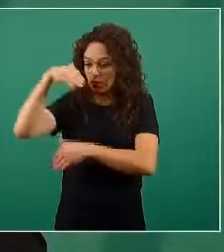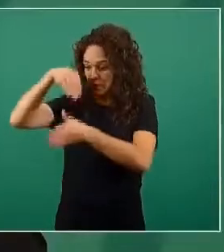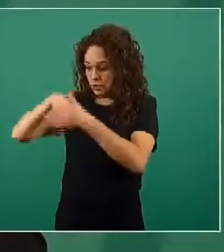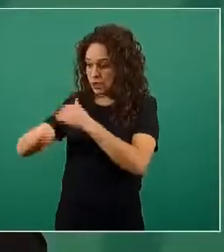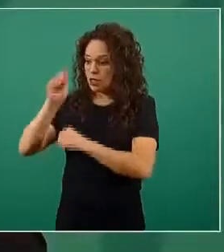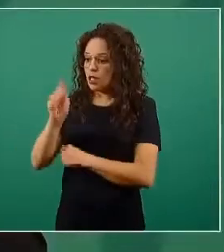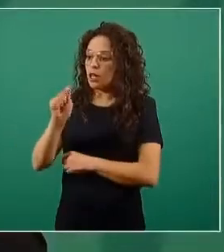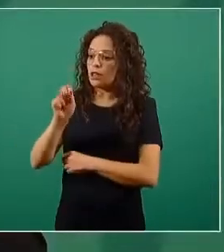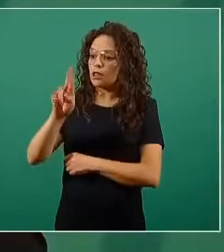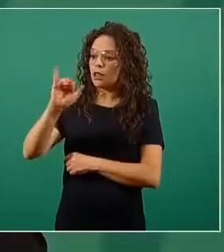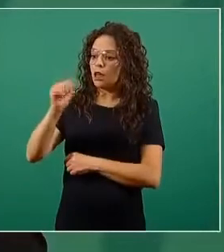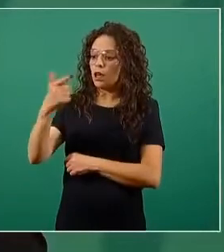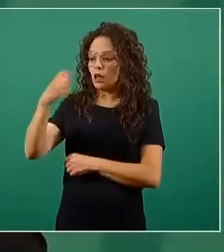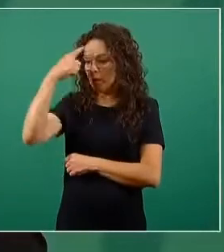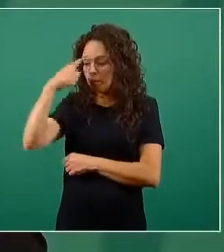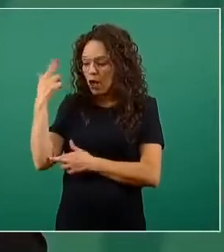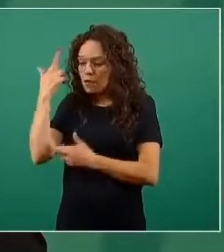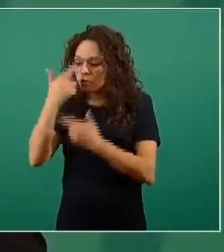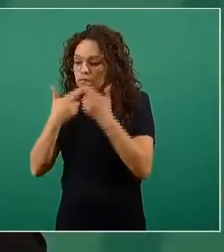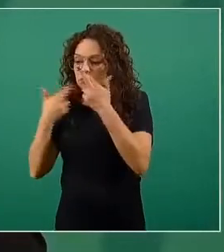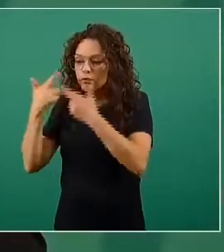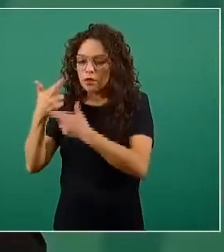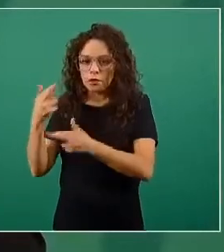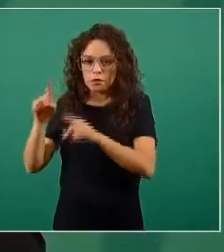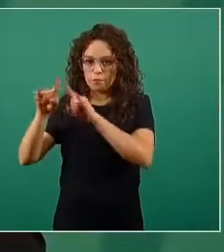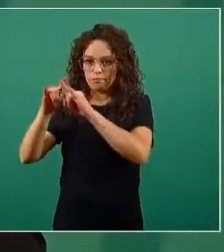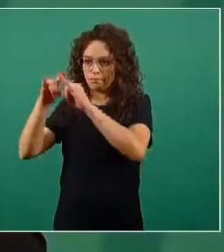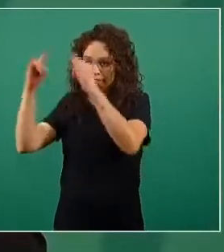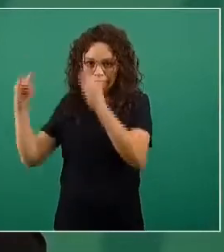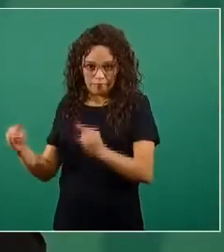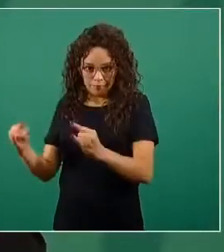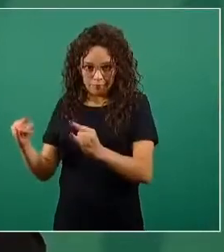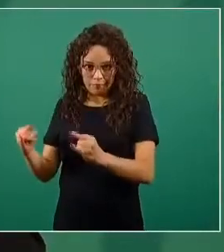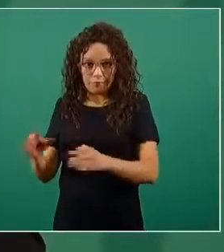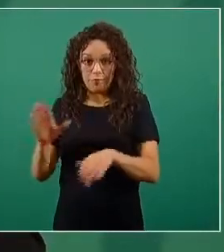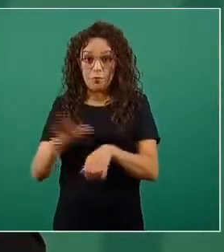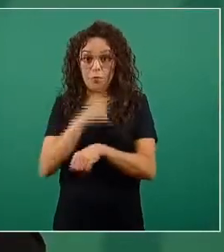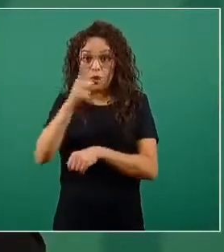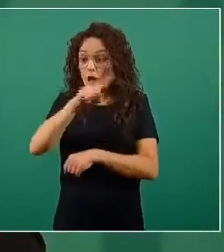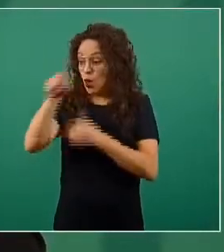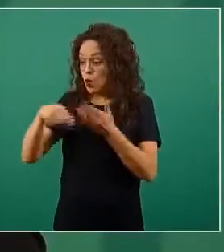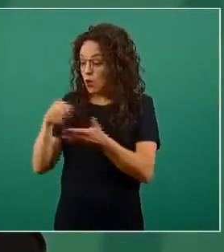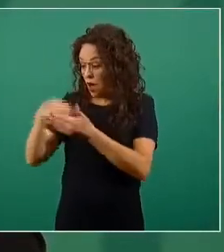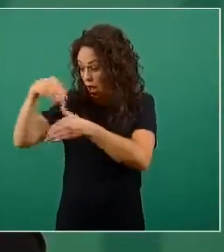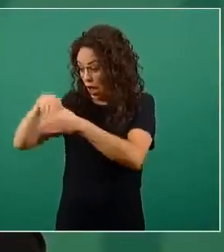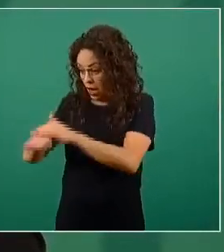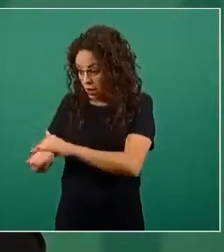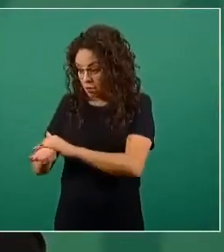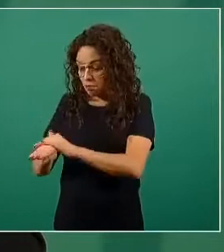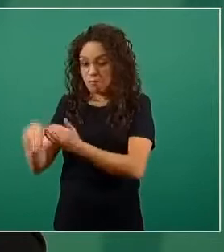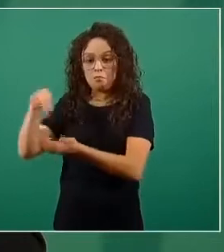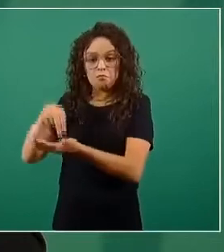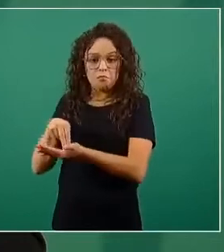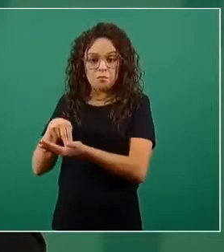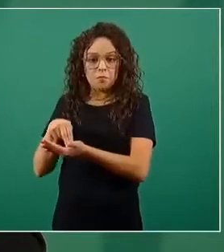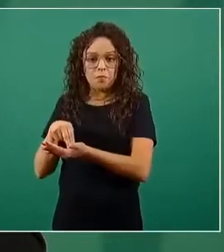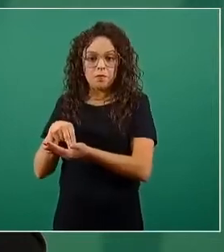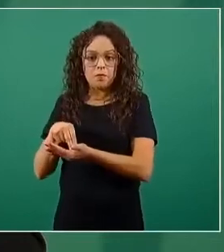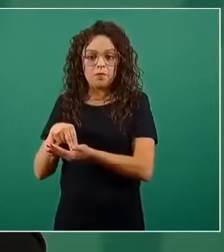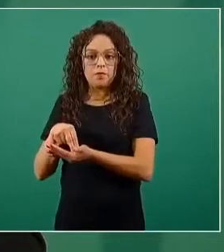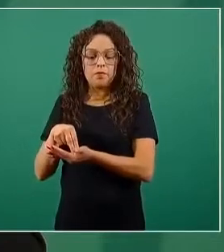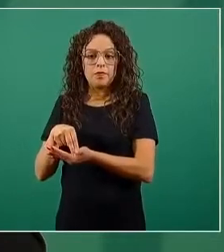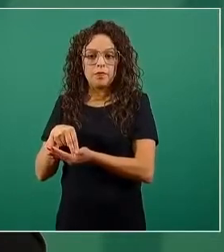decir, esto que recalco lo hago porque no llegas al módulo y tan solo